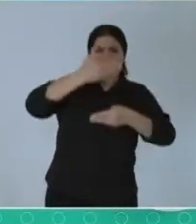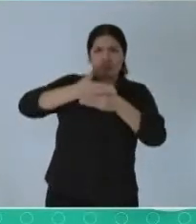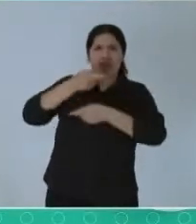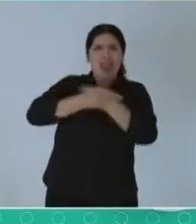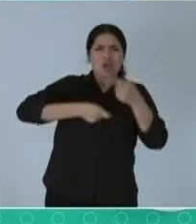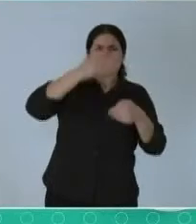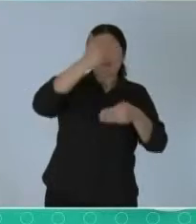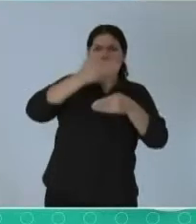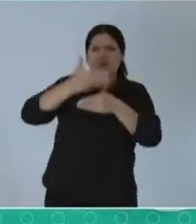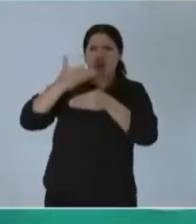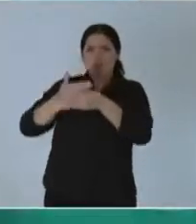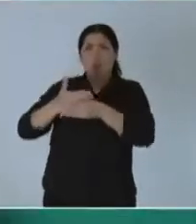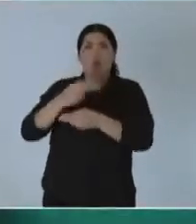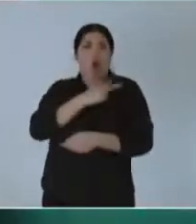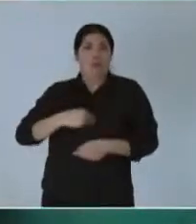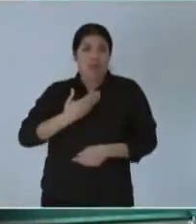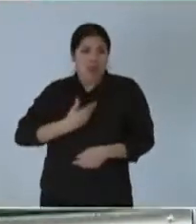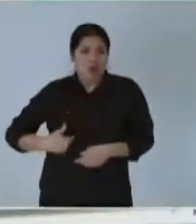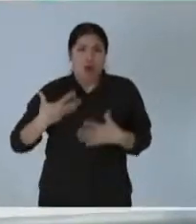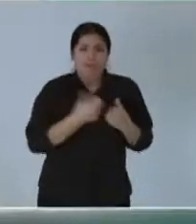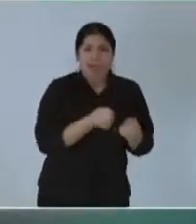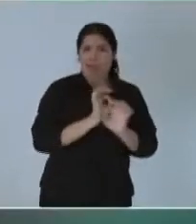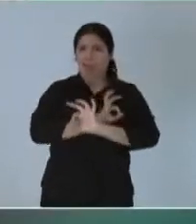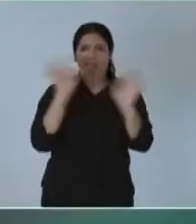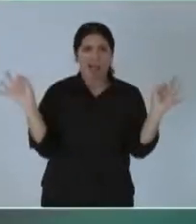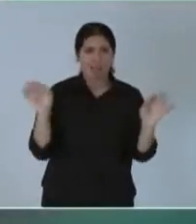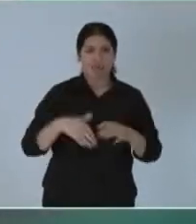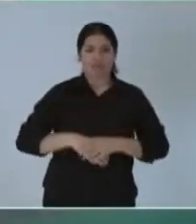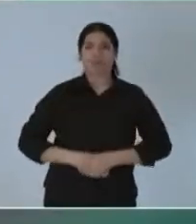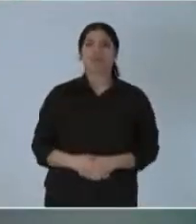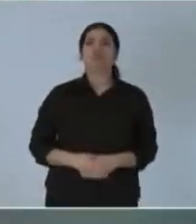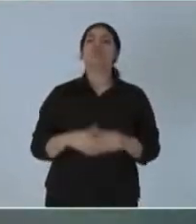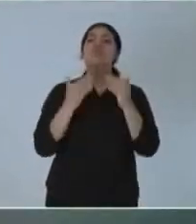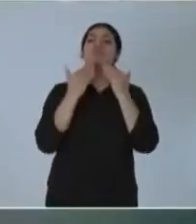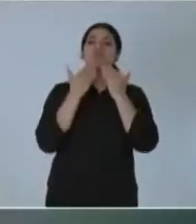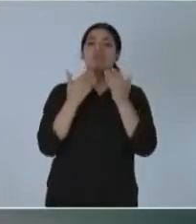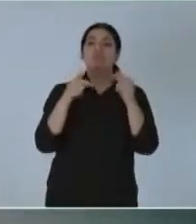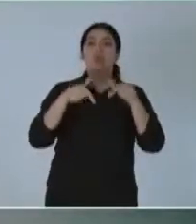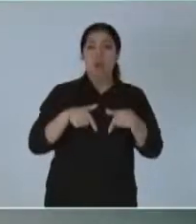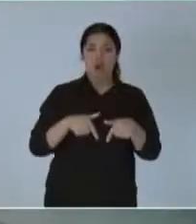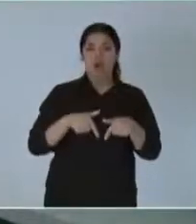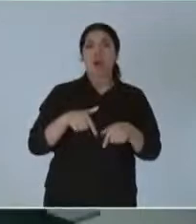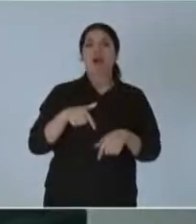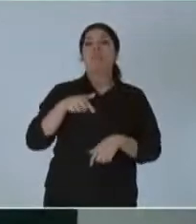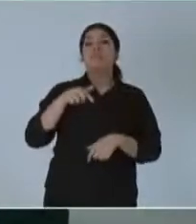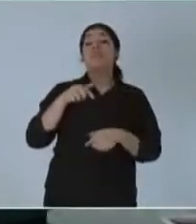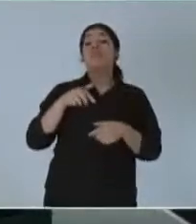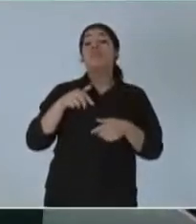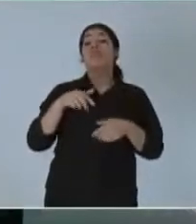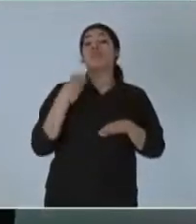cerrar Muchas gracias candidata va a exponer ahora Pilar autor puo que es la candidata por la libertad